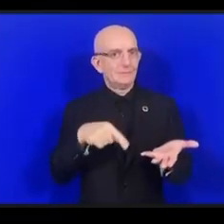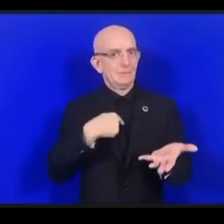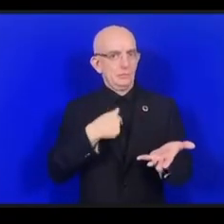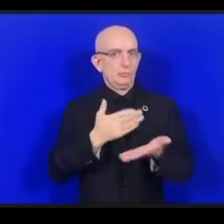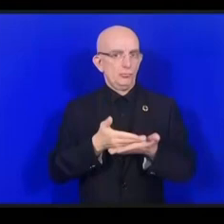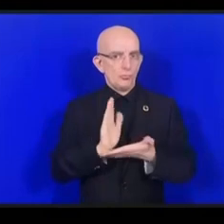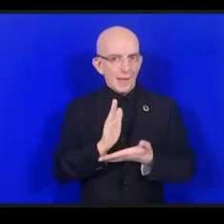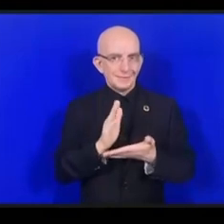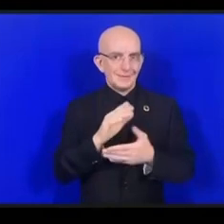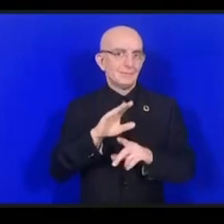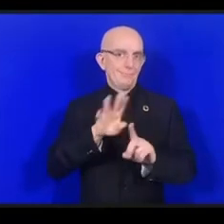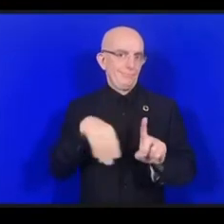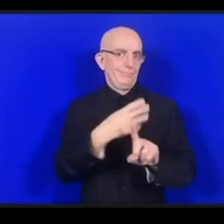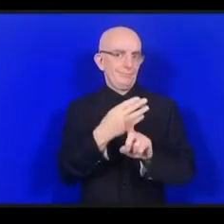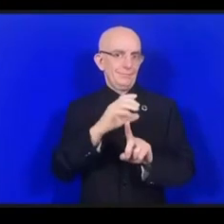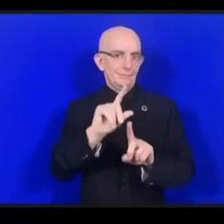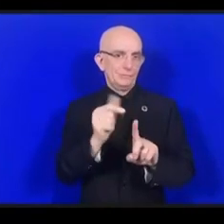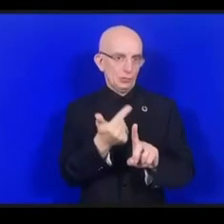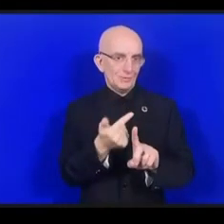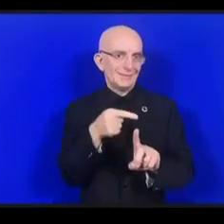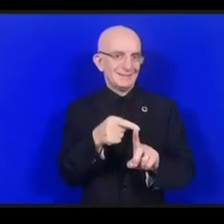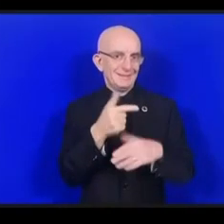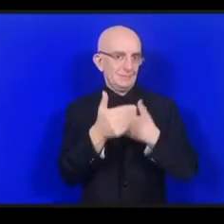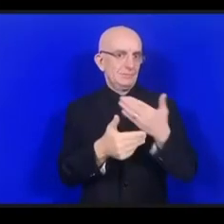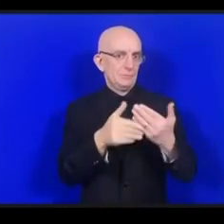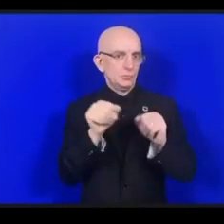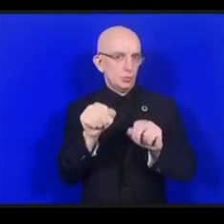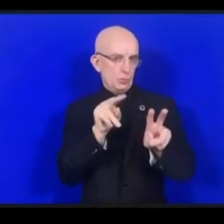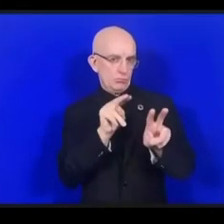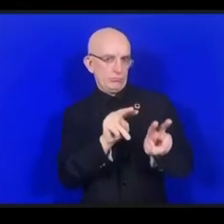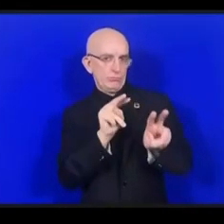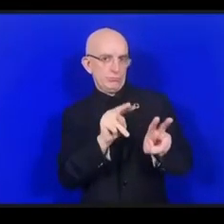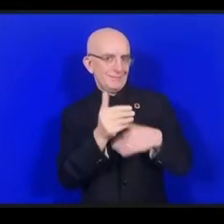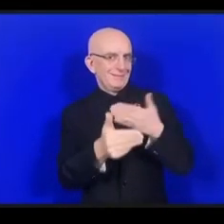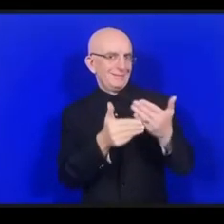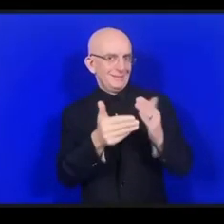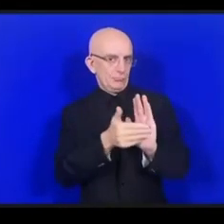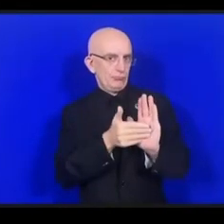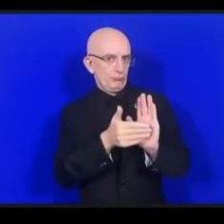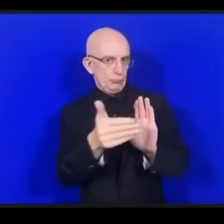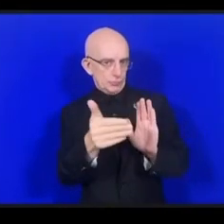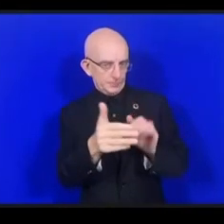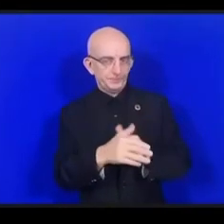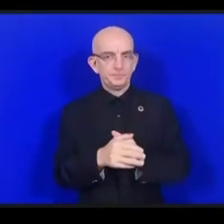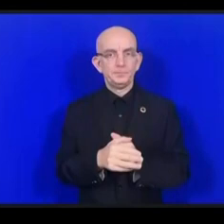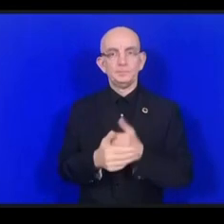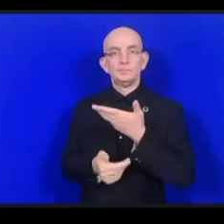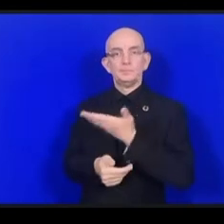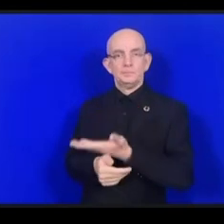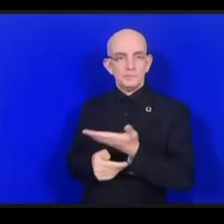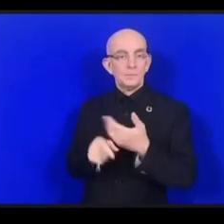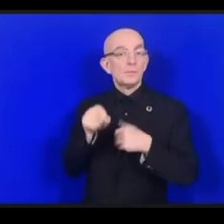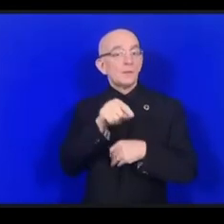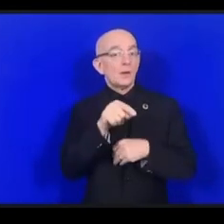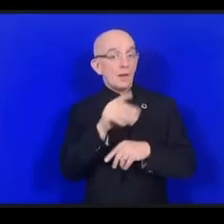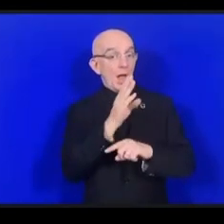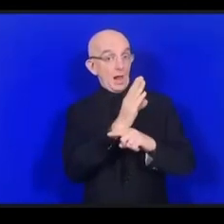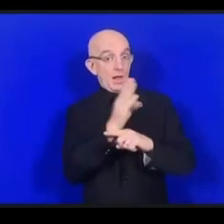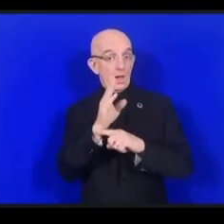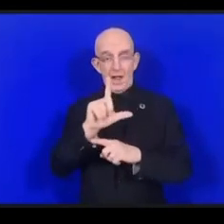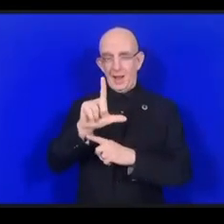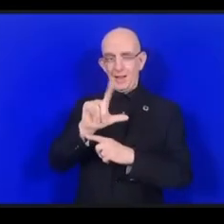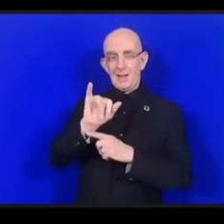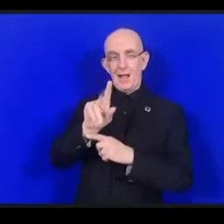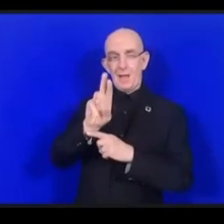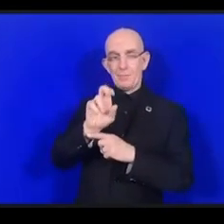bibliotecas Siempre han sido participantes muy activas Y tenemos una coalición dinámica con las bibliotecas nuestra ponente